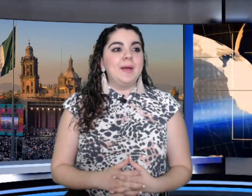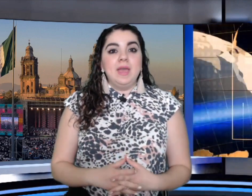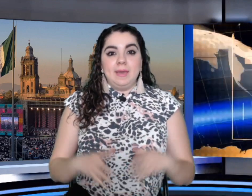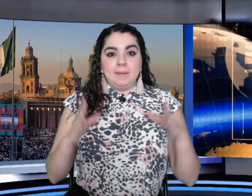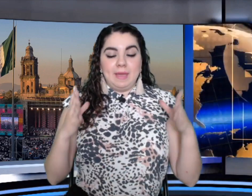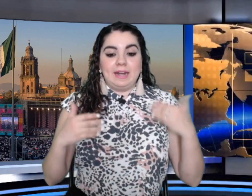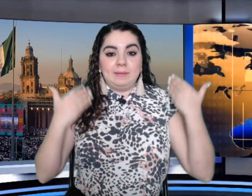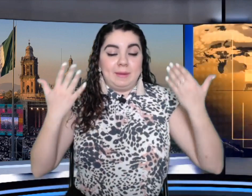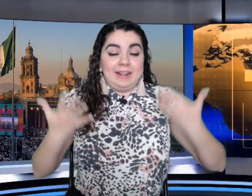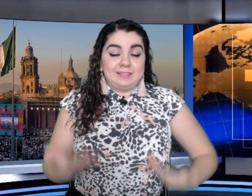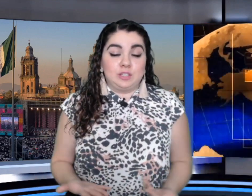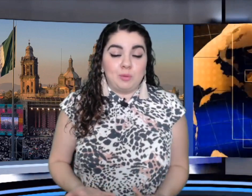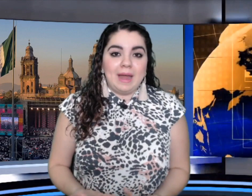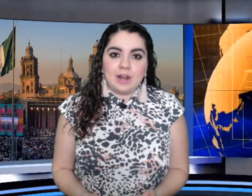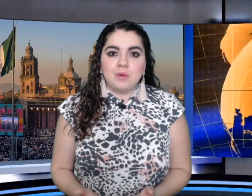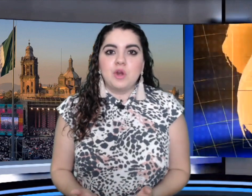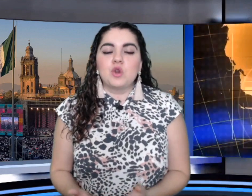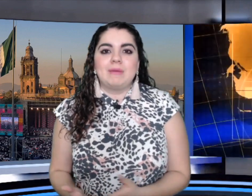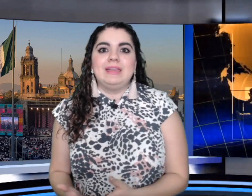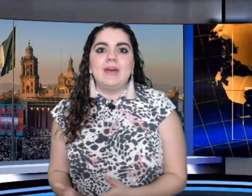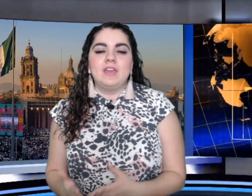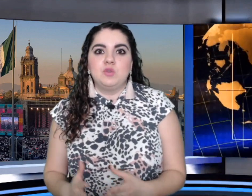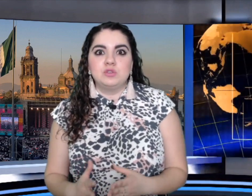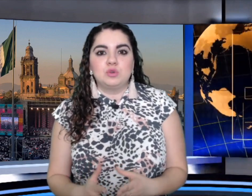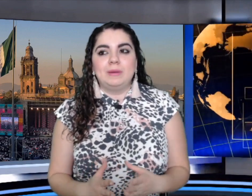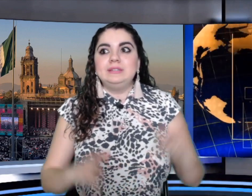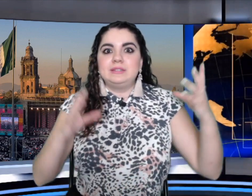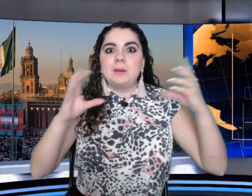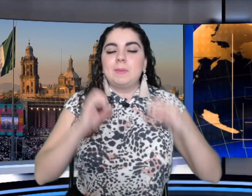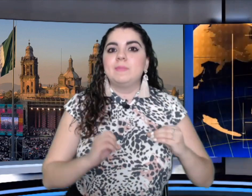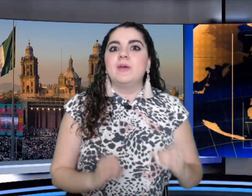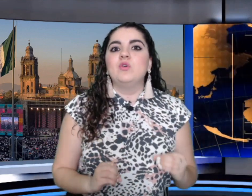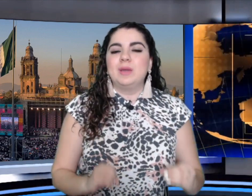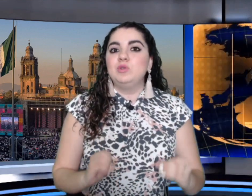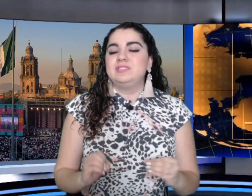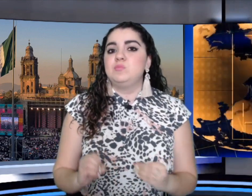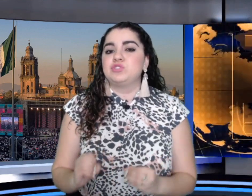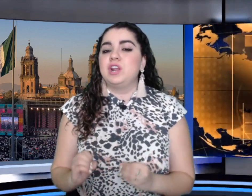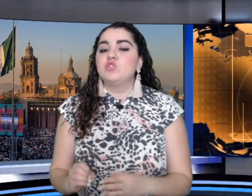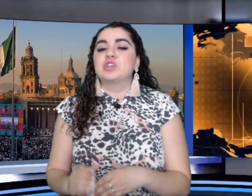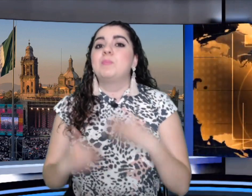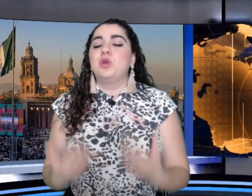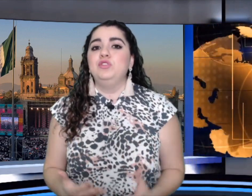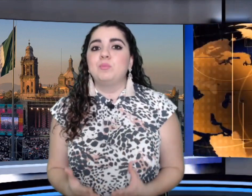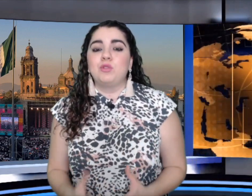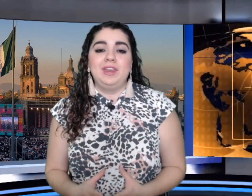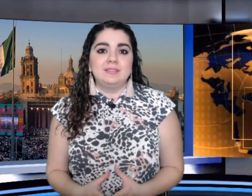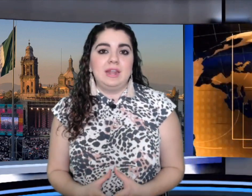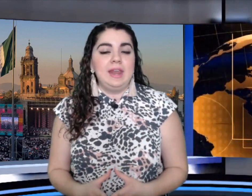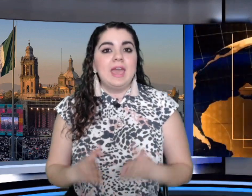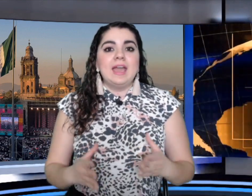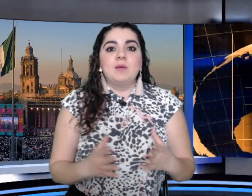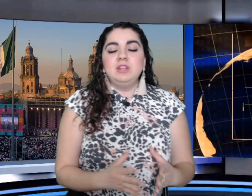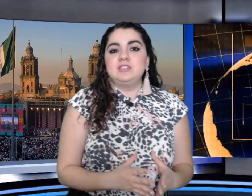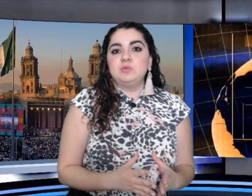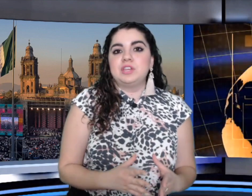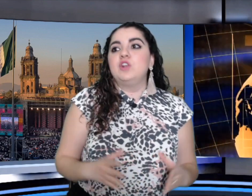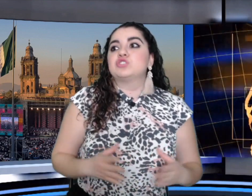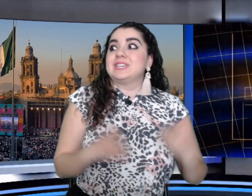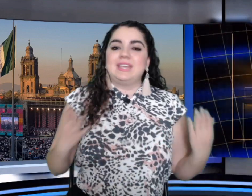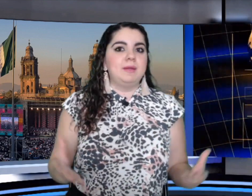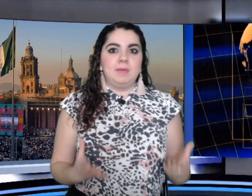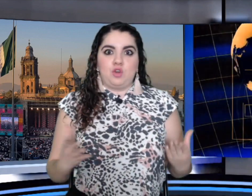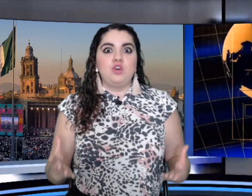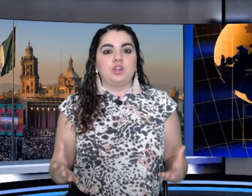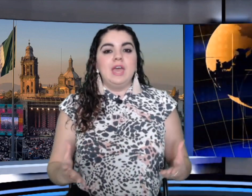para ver, para retomar la nueva normalidad en nuestro país, y se iba planteando qué municipios eran los que pronto podrían salir, qué municipios eran